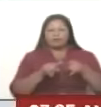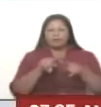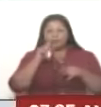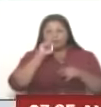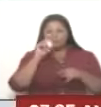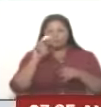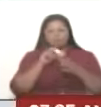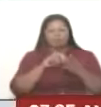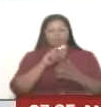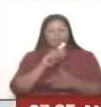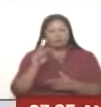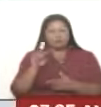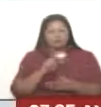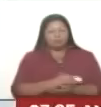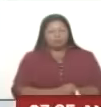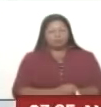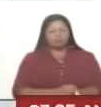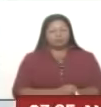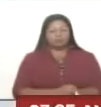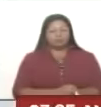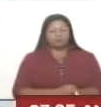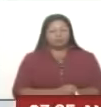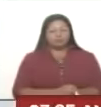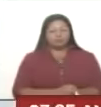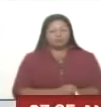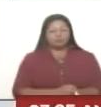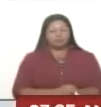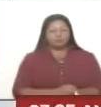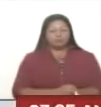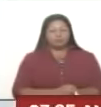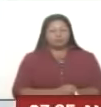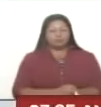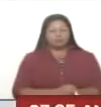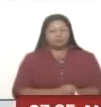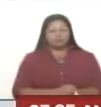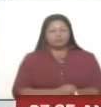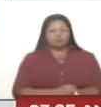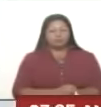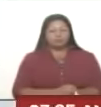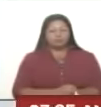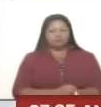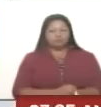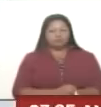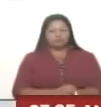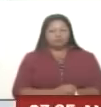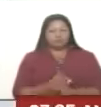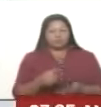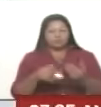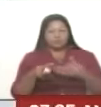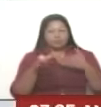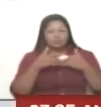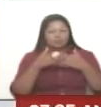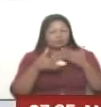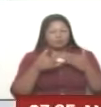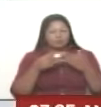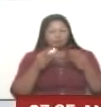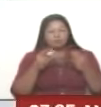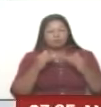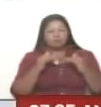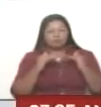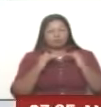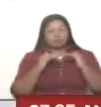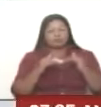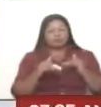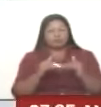2022 con mucha perturbación cambiaria. Aquí no. Aquí esto ha cerrado con bastante